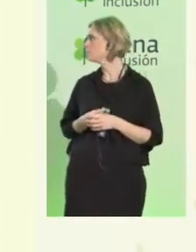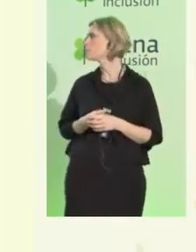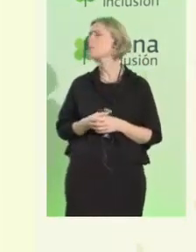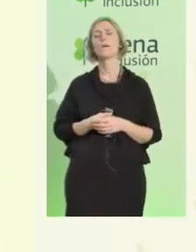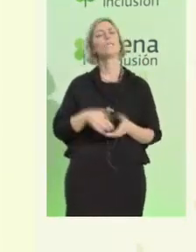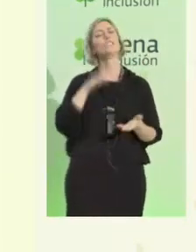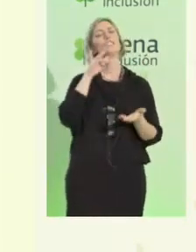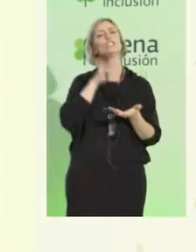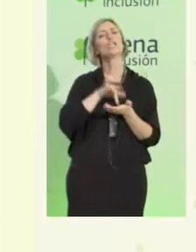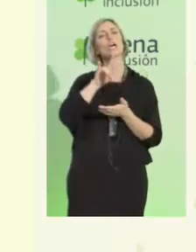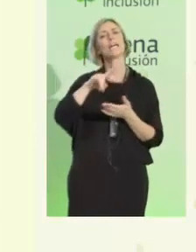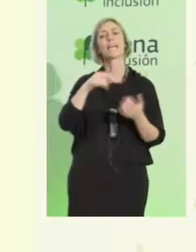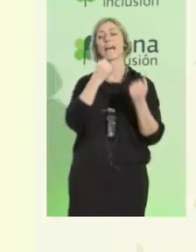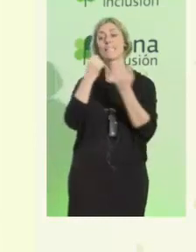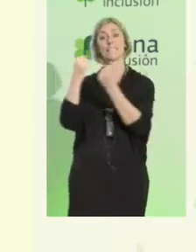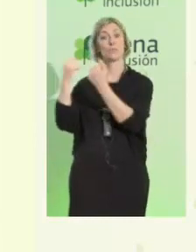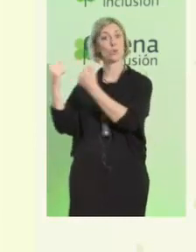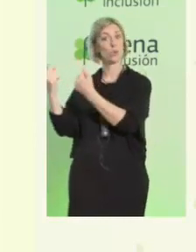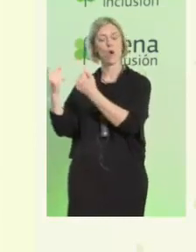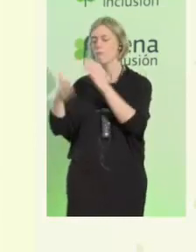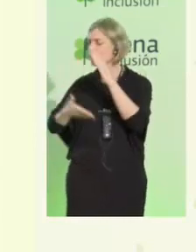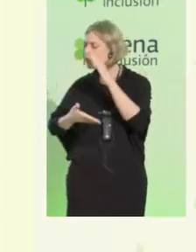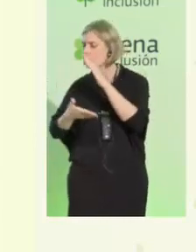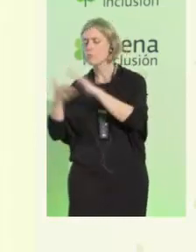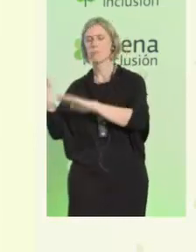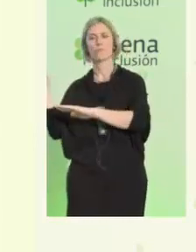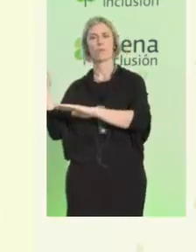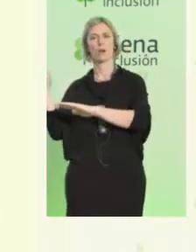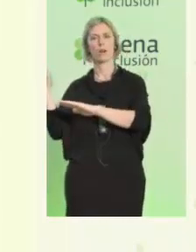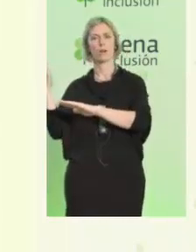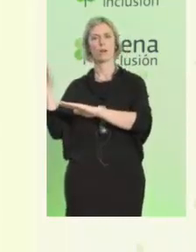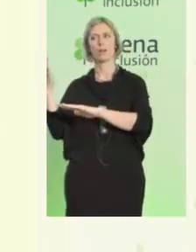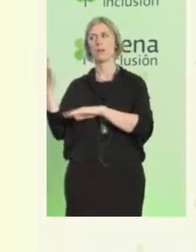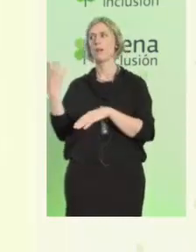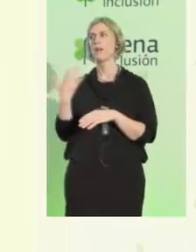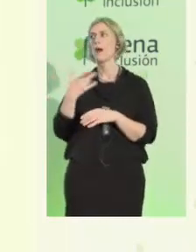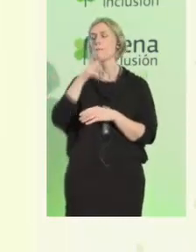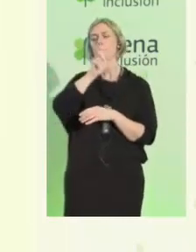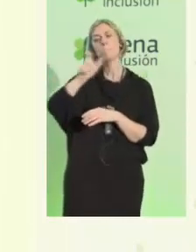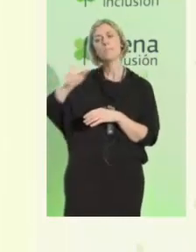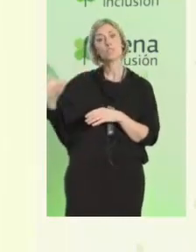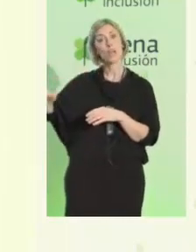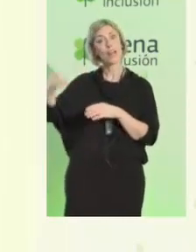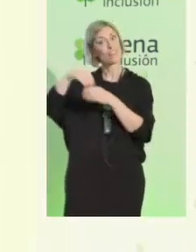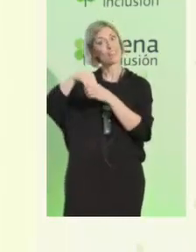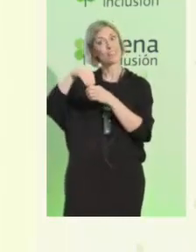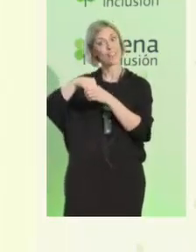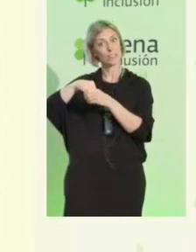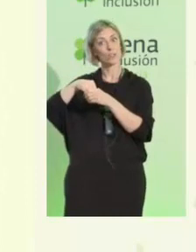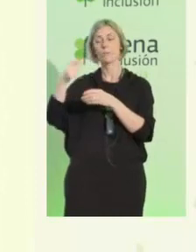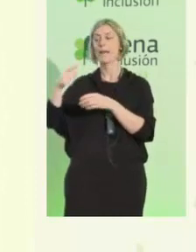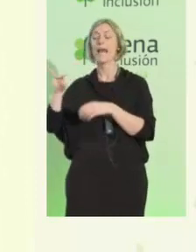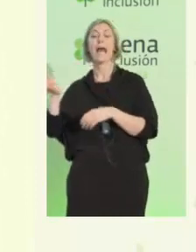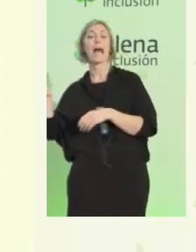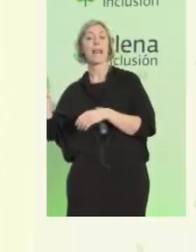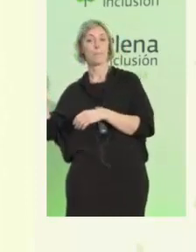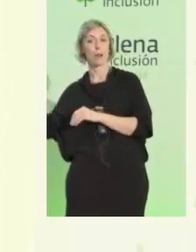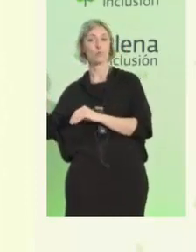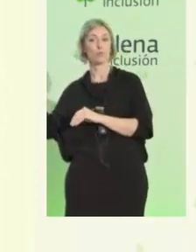la institución, toda la persona que tenían en sus personas era Fulman, su hermano con el que había